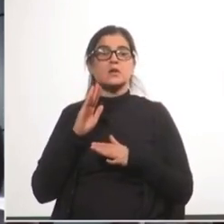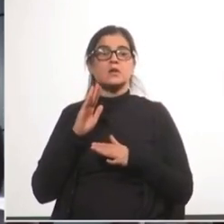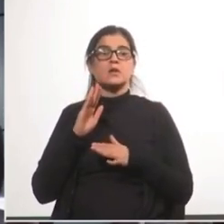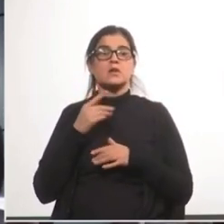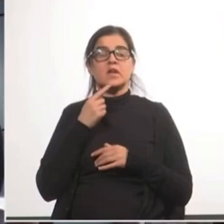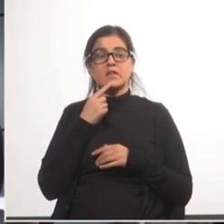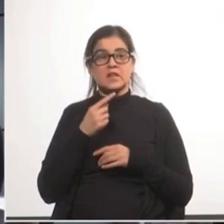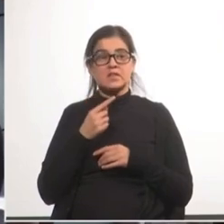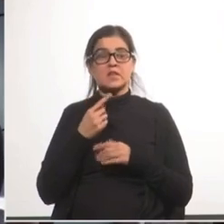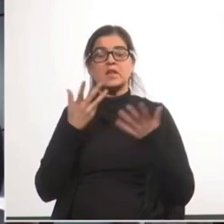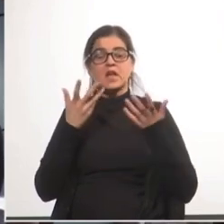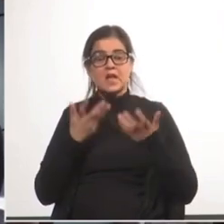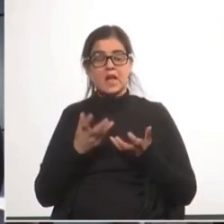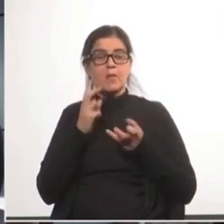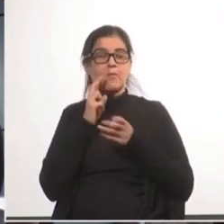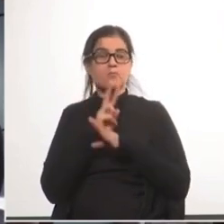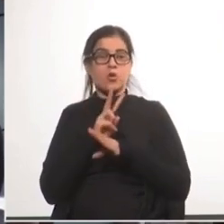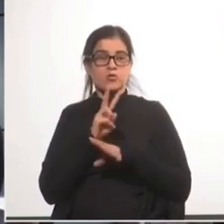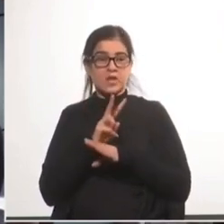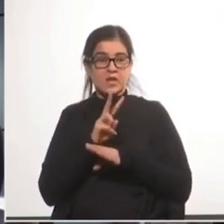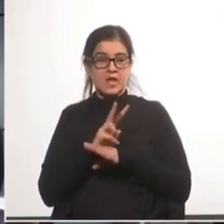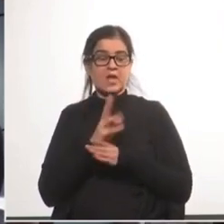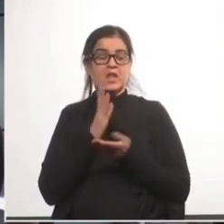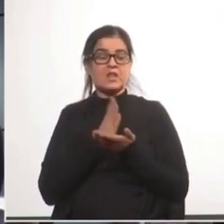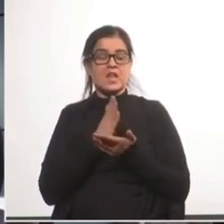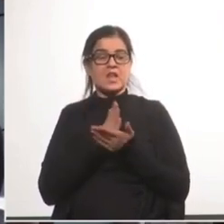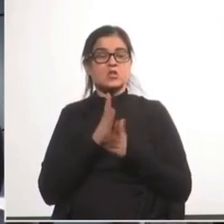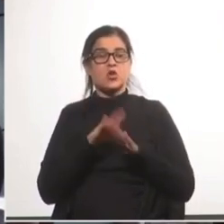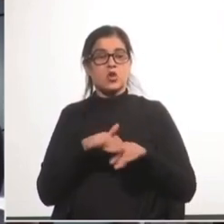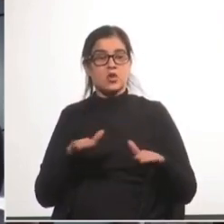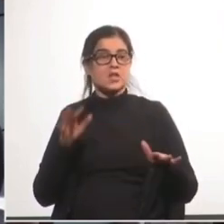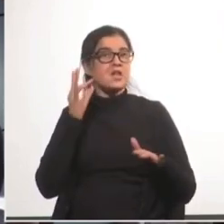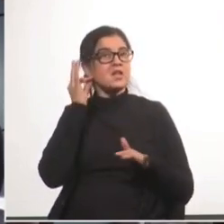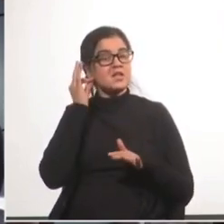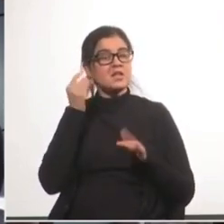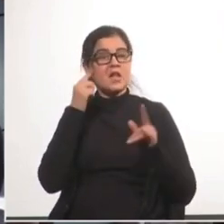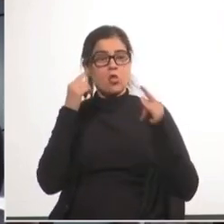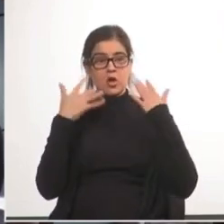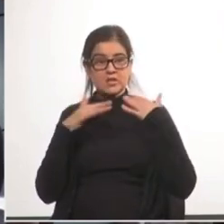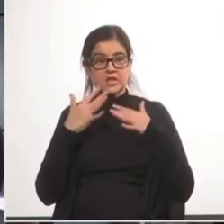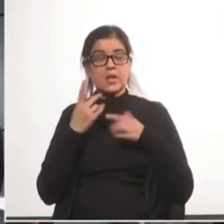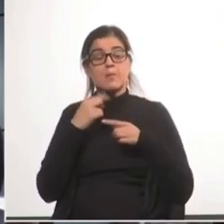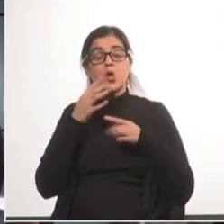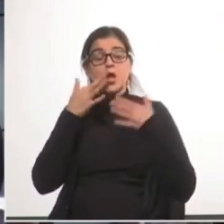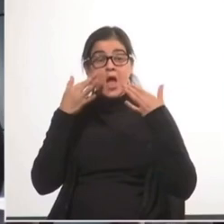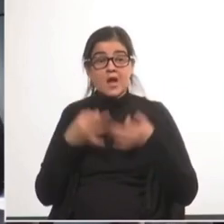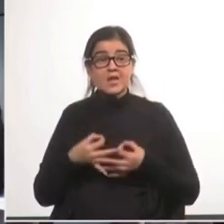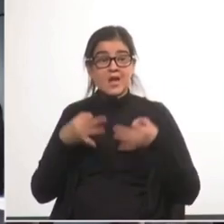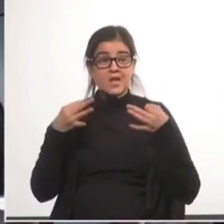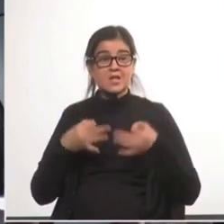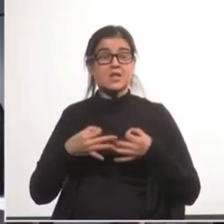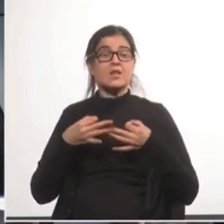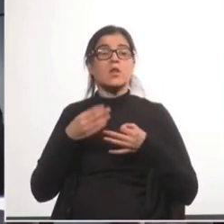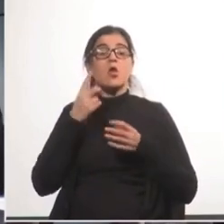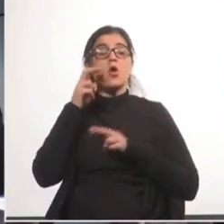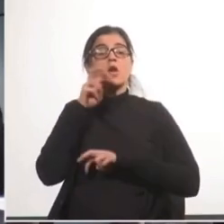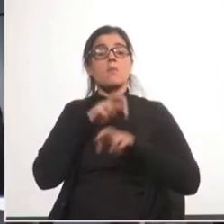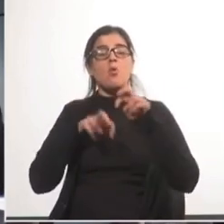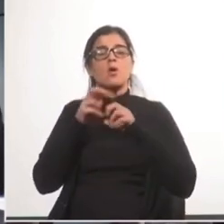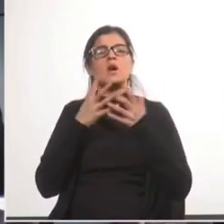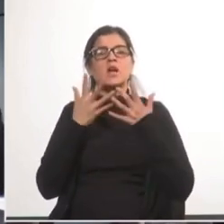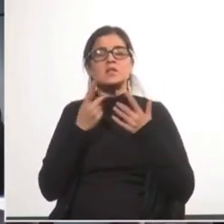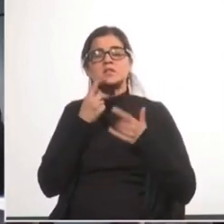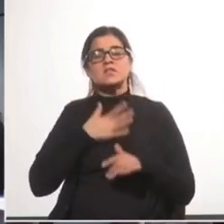que dicen querer proteger el derecho de los niños y niñas y adolescentes, pero que en realidad lo que buscan